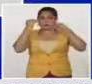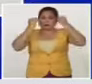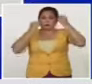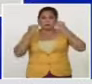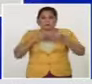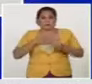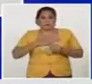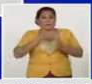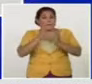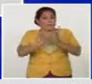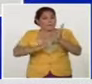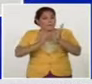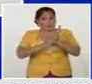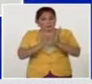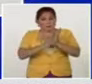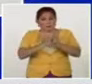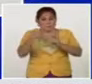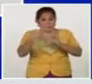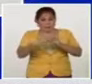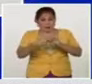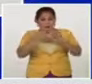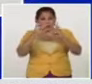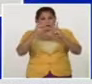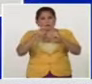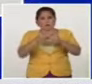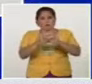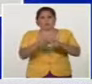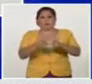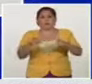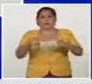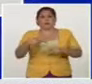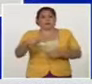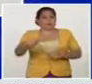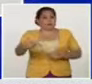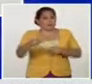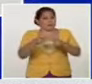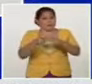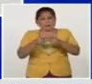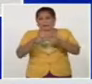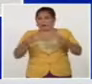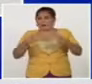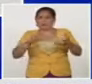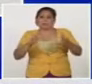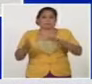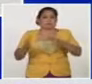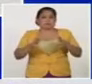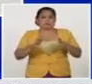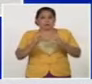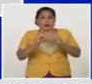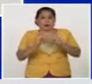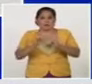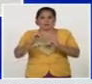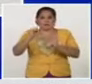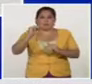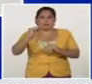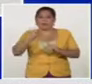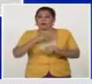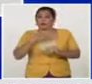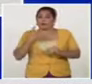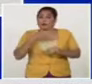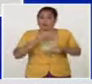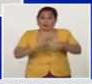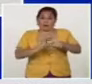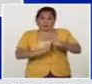mes con una cifra de casos diarios como promedio más elevada de toda la historia